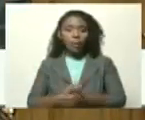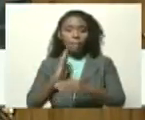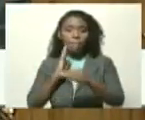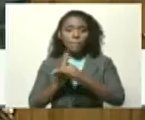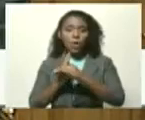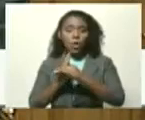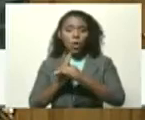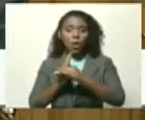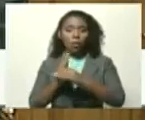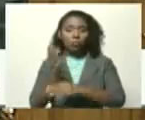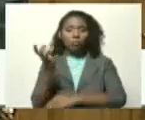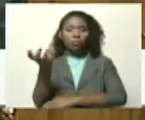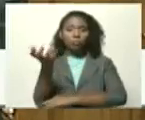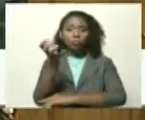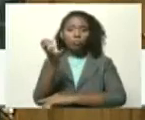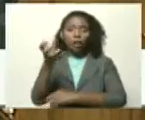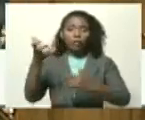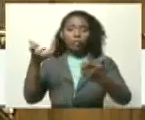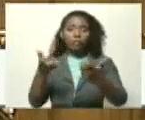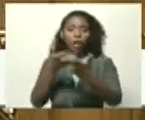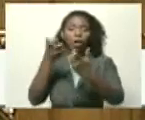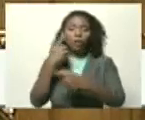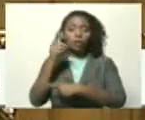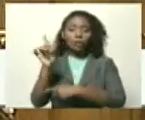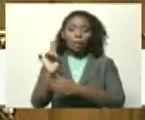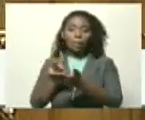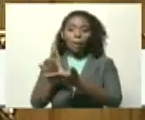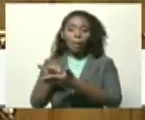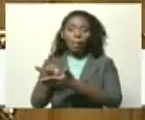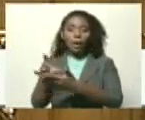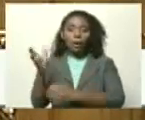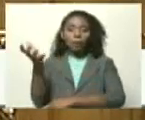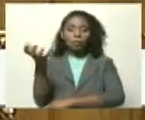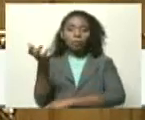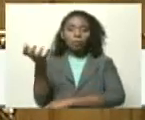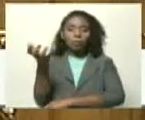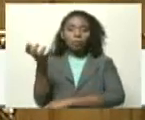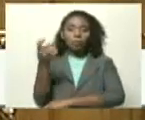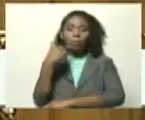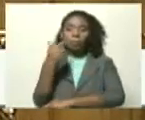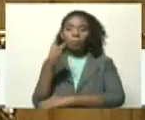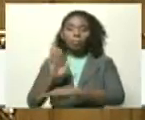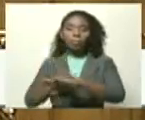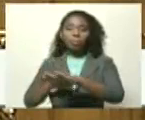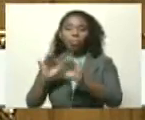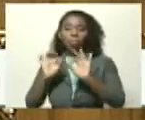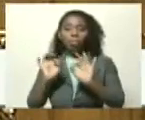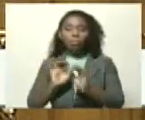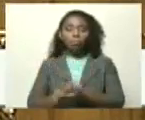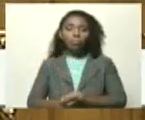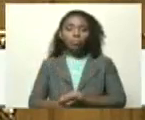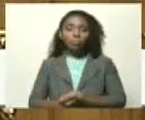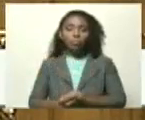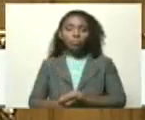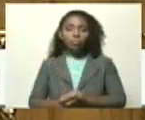vino tinto en la mano cuando se enteraron que los habían votado sin aviso y sin protesto y sin preaviso.